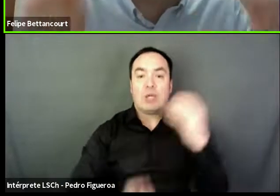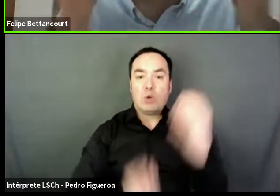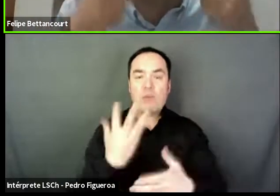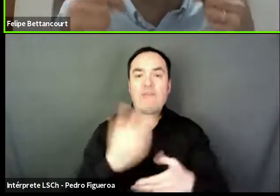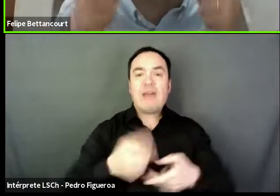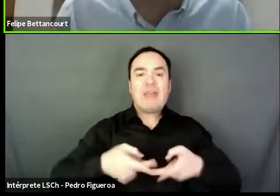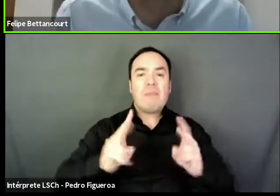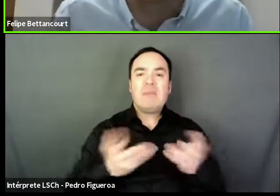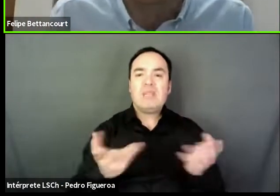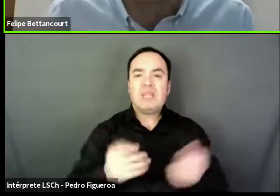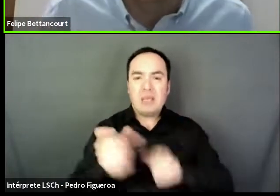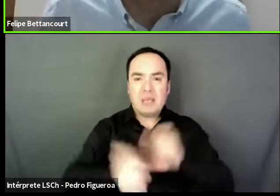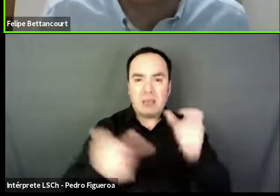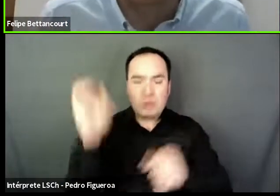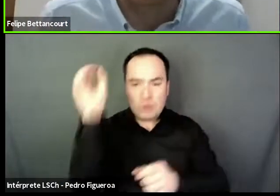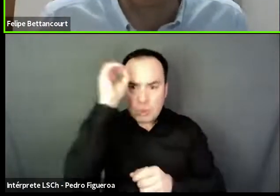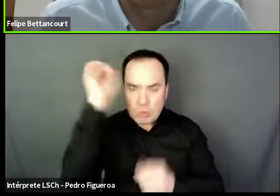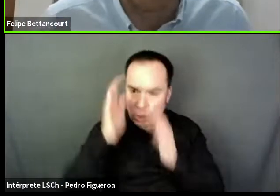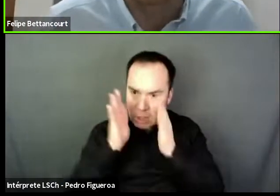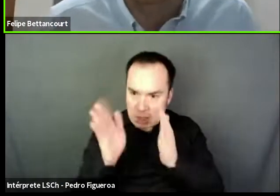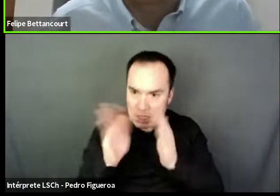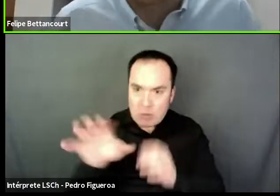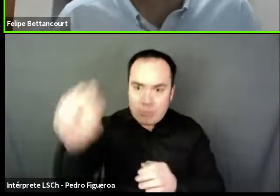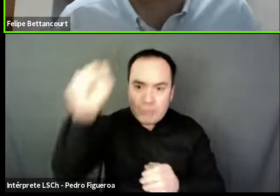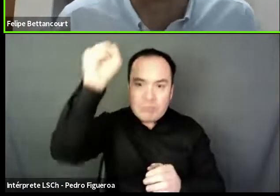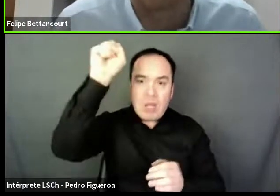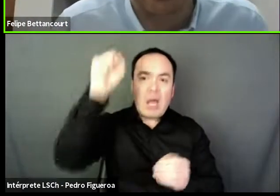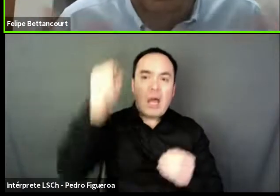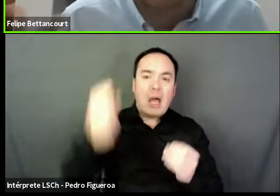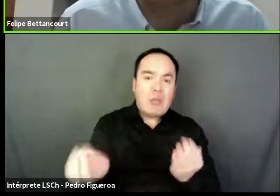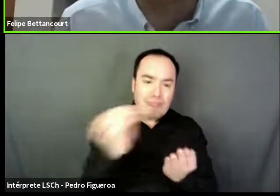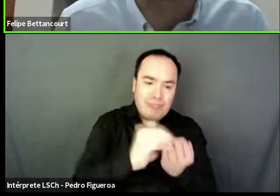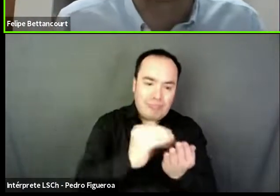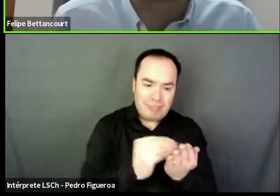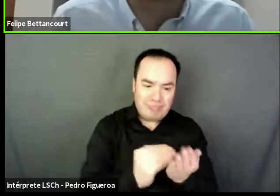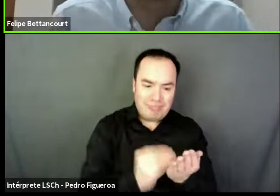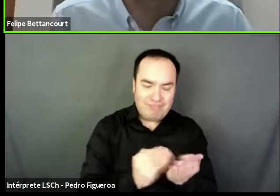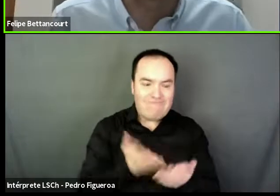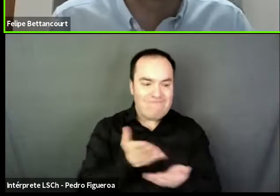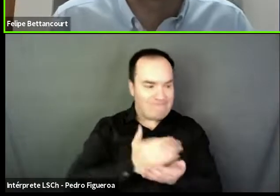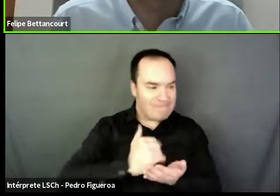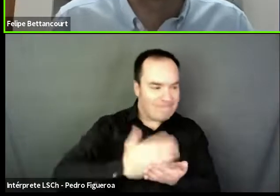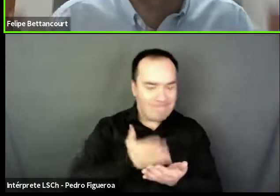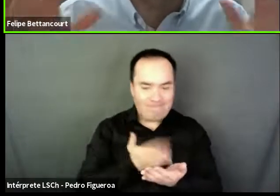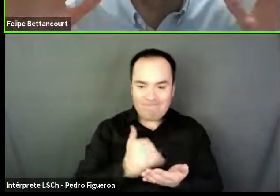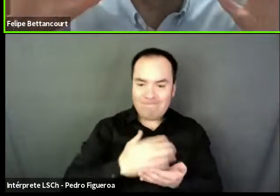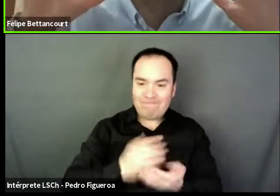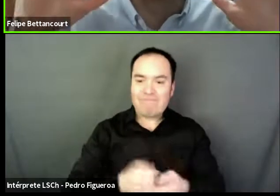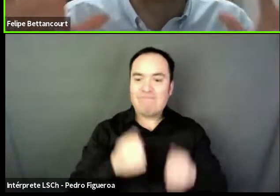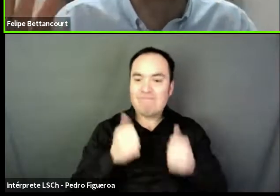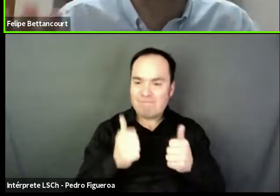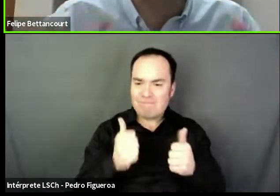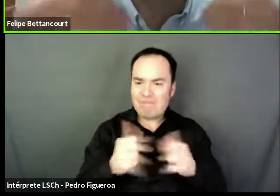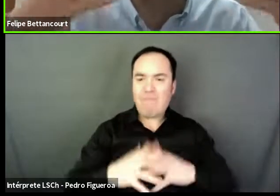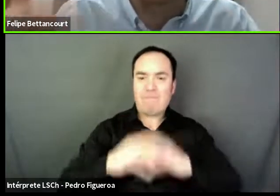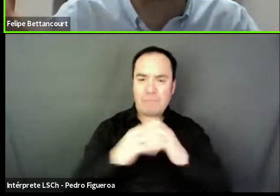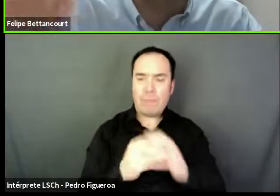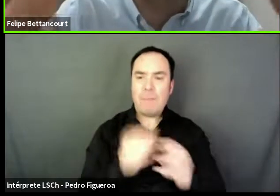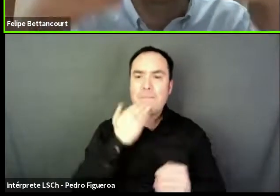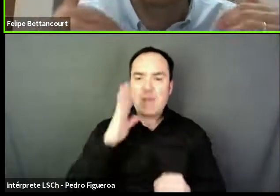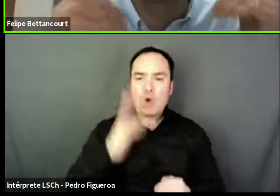idea y sacando conclusiones para ir incorporando ir adaptando para ser instituciones que tienen que estar constantemente